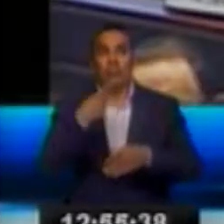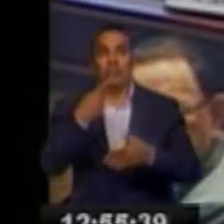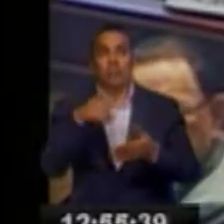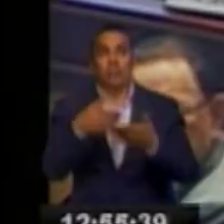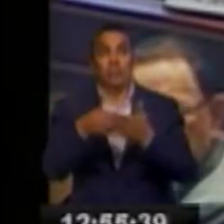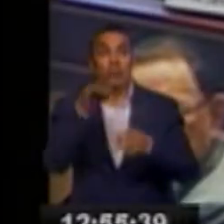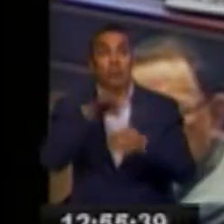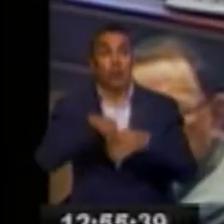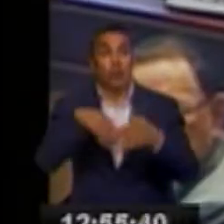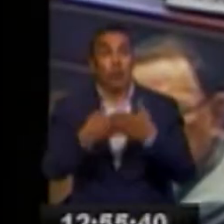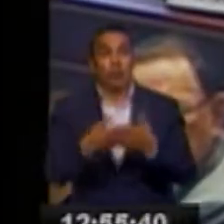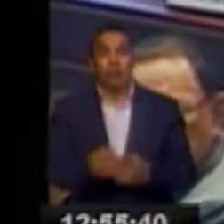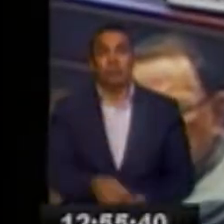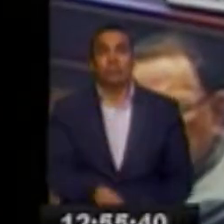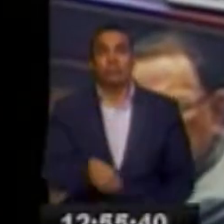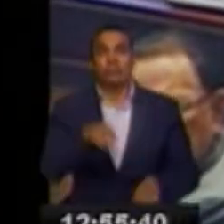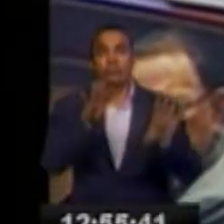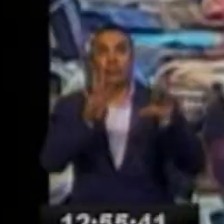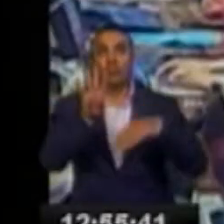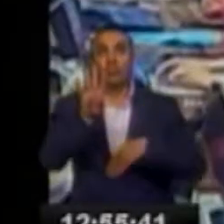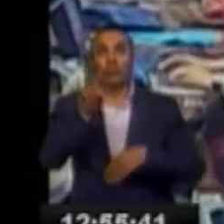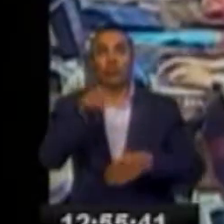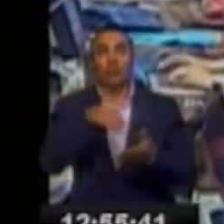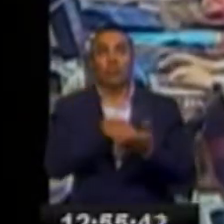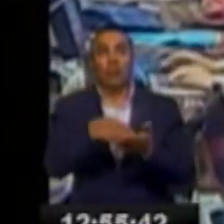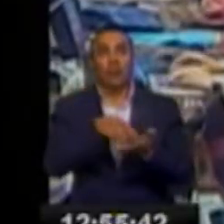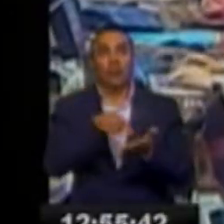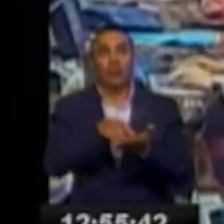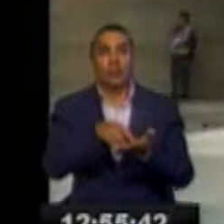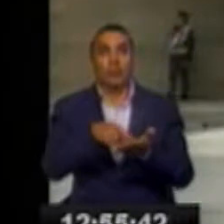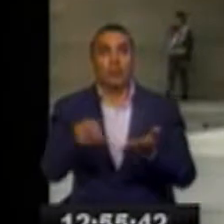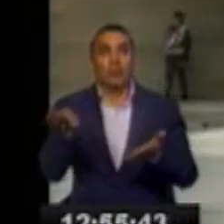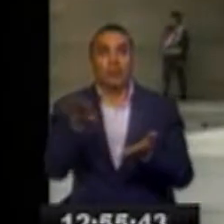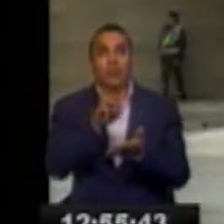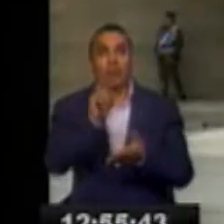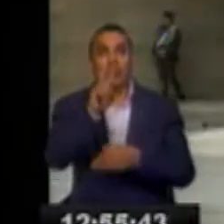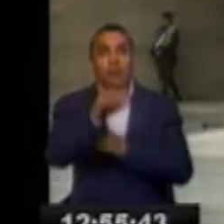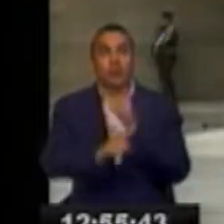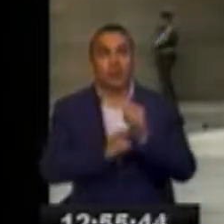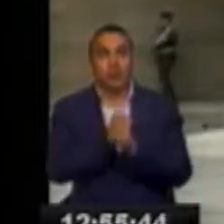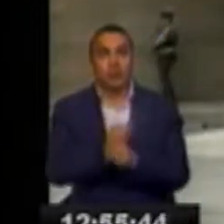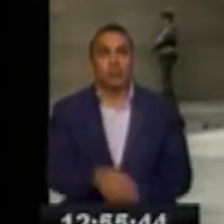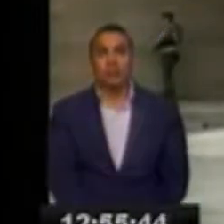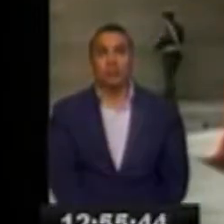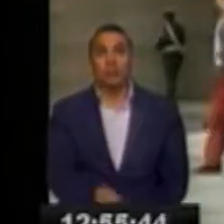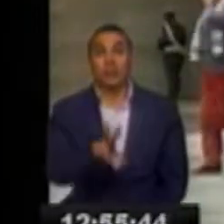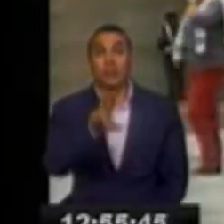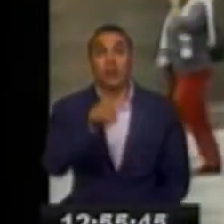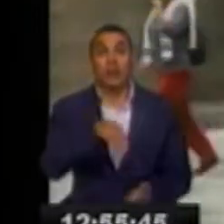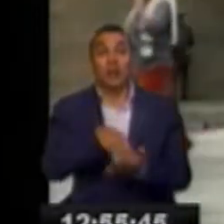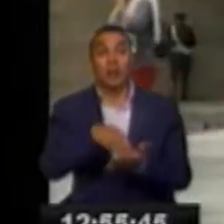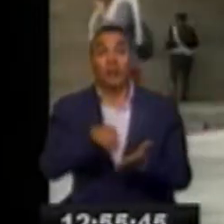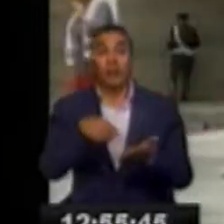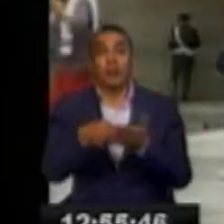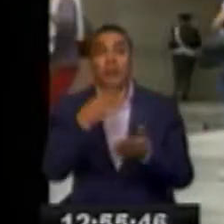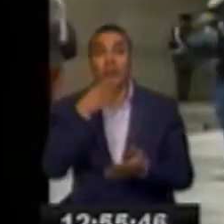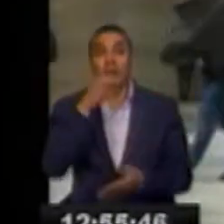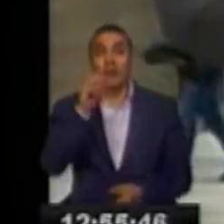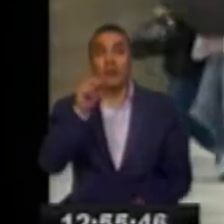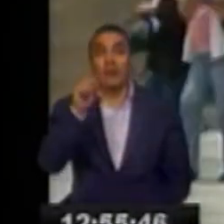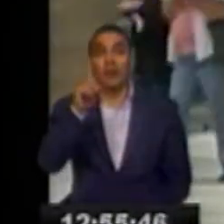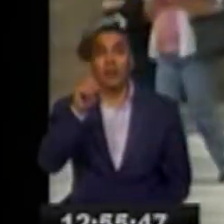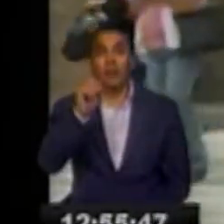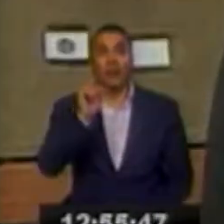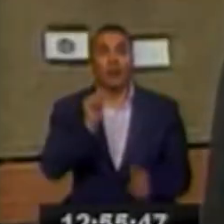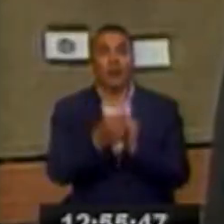votación popular se elegirán 94 miembros de la Cámara de Representantes cada dos años y 30 miembros de la Cámara del Senado cada cuatro